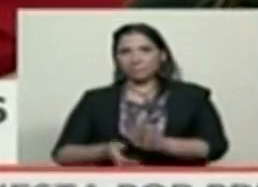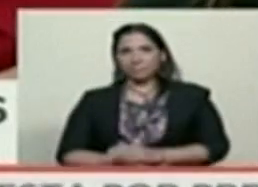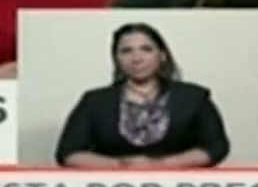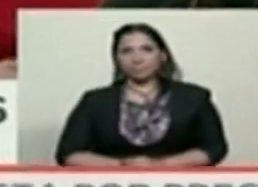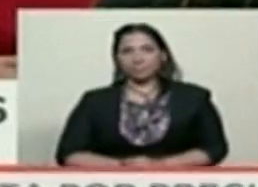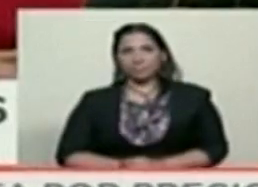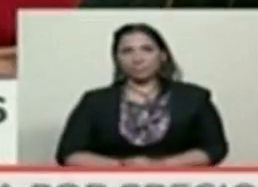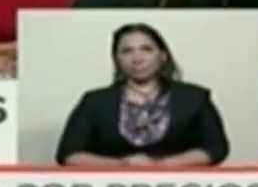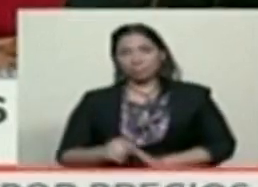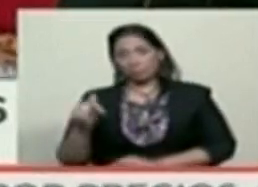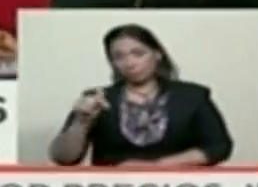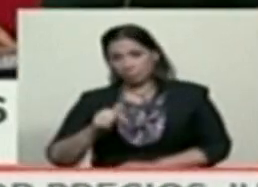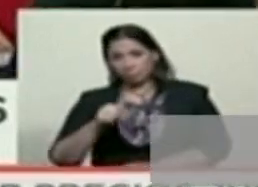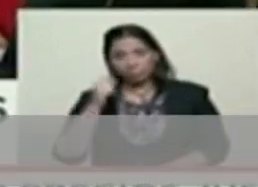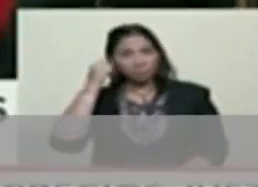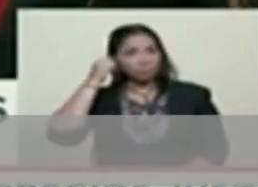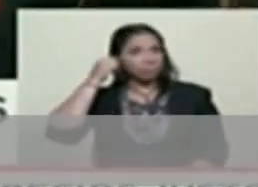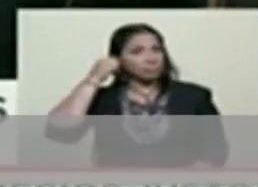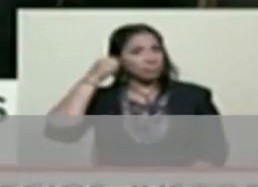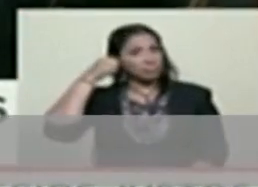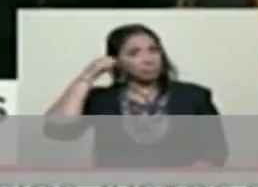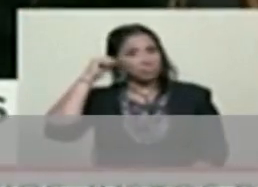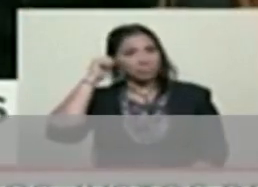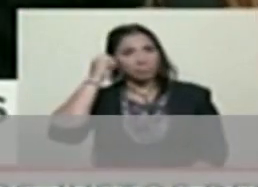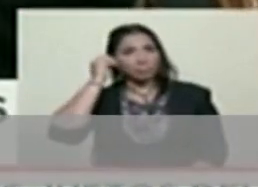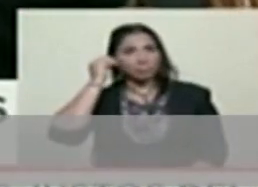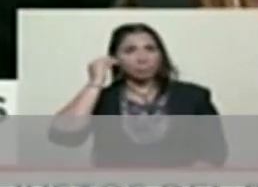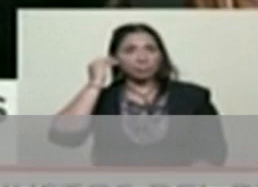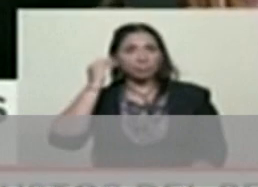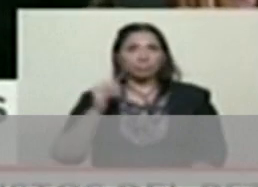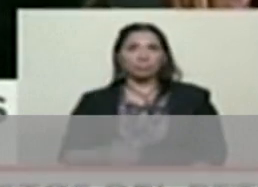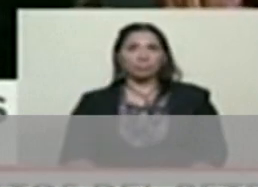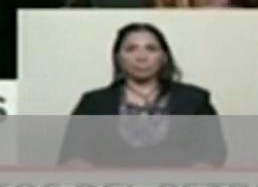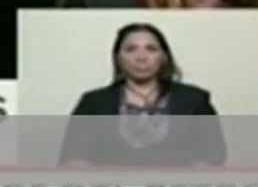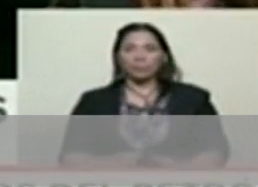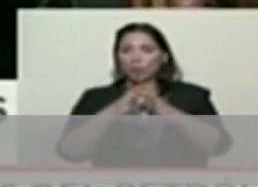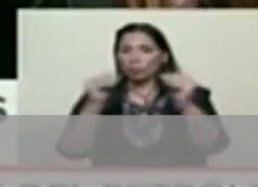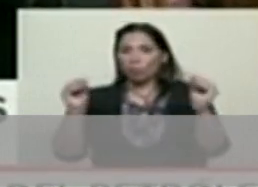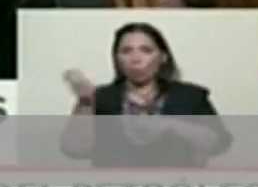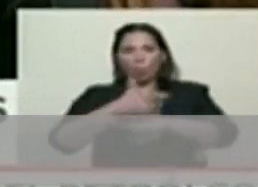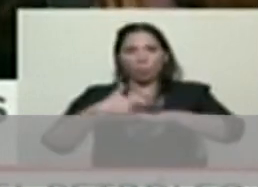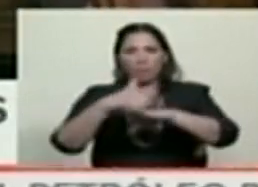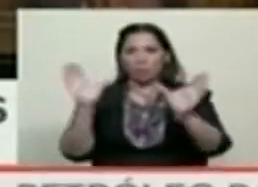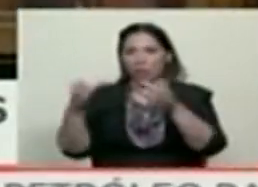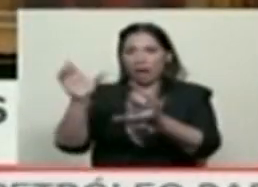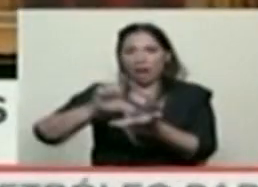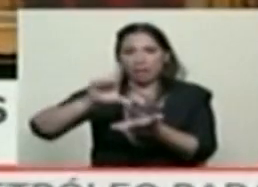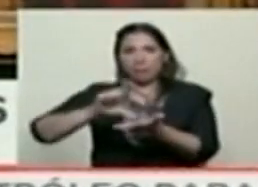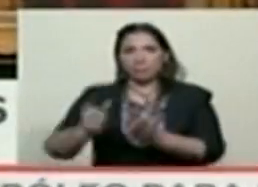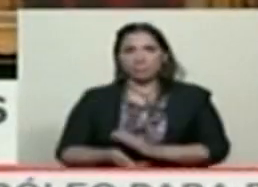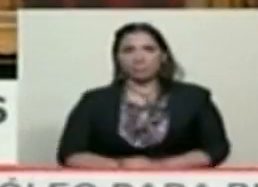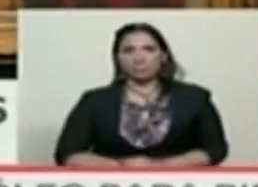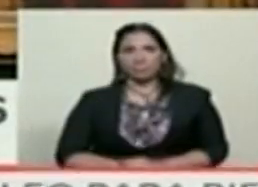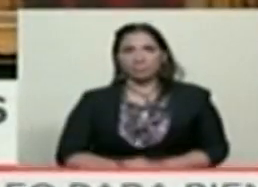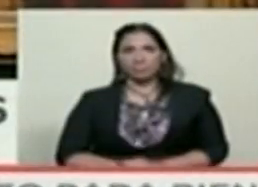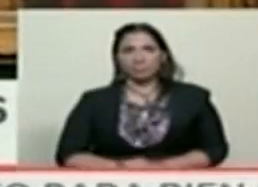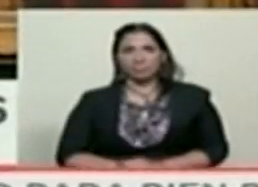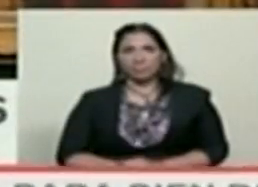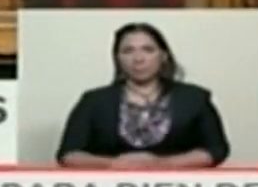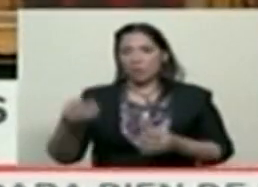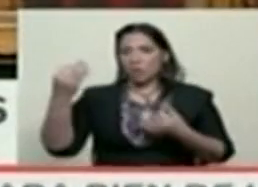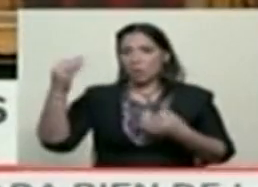Hoy se entregó a todos los gobiernos del cartel de Lima esta nota de